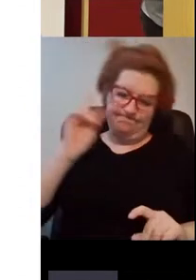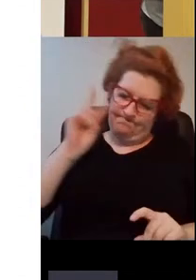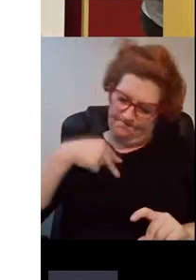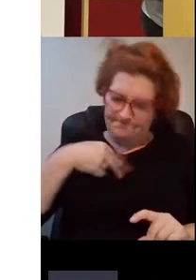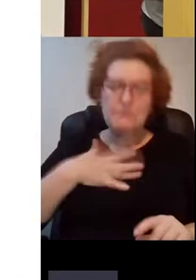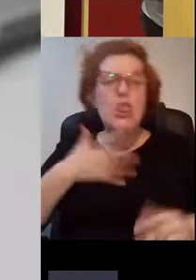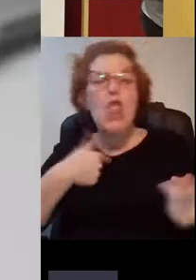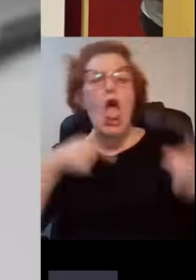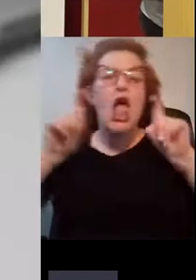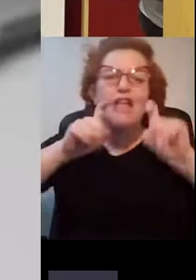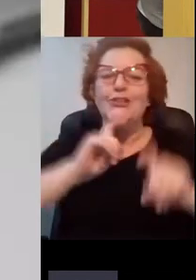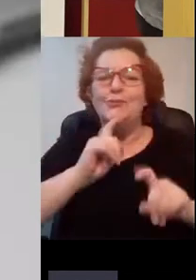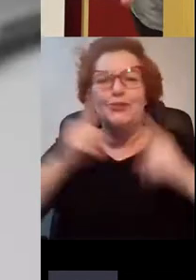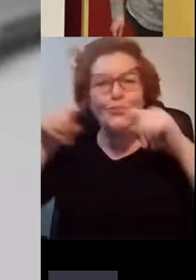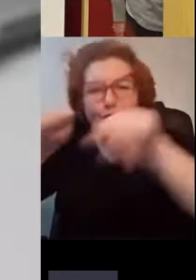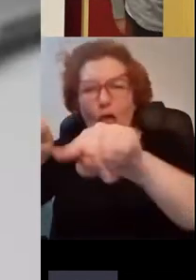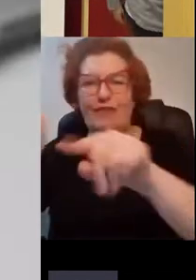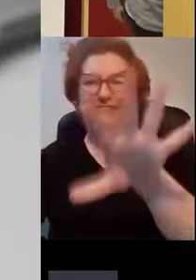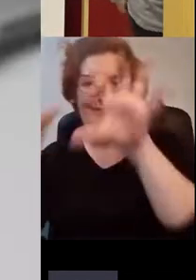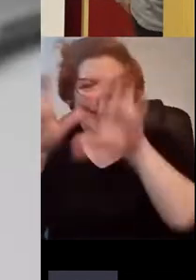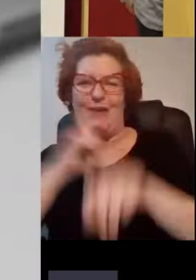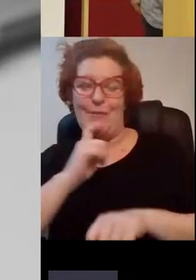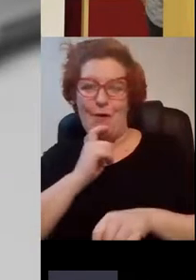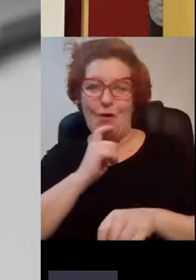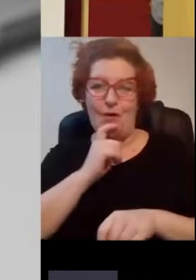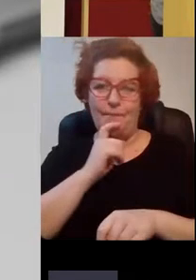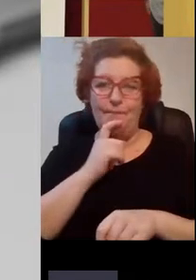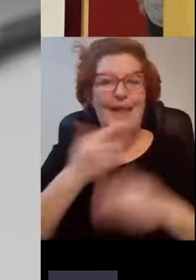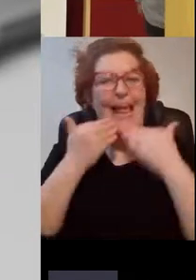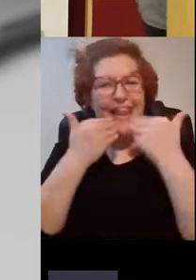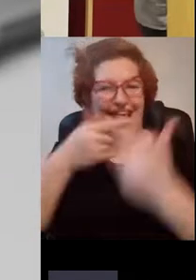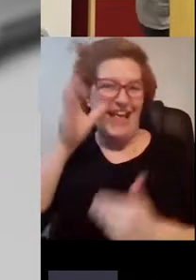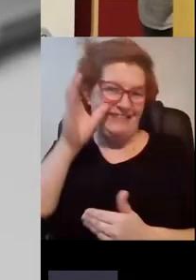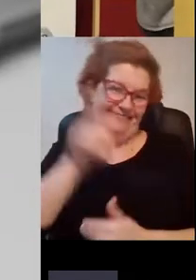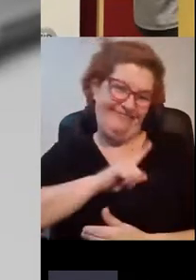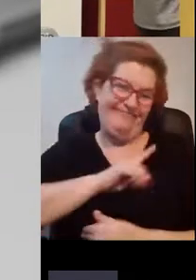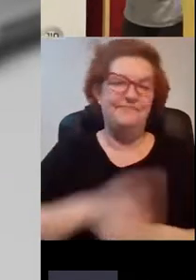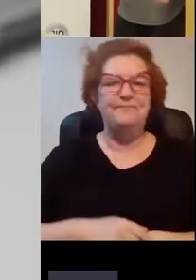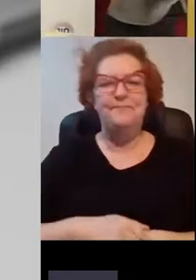fuentes bibliográficas y muchísimas gracias por la atención.